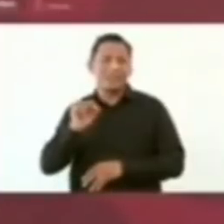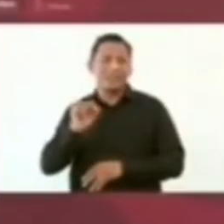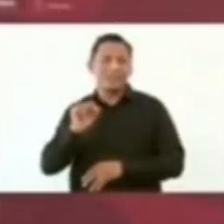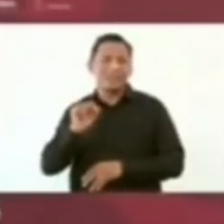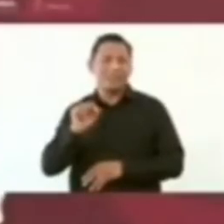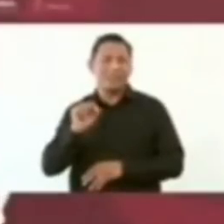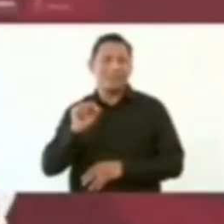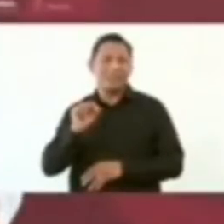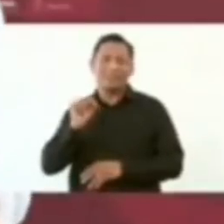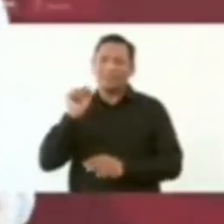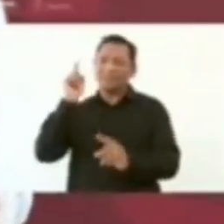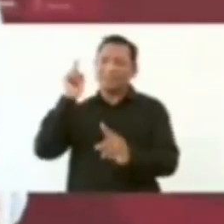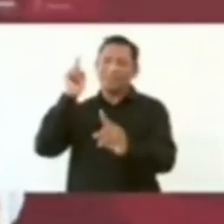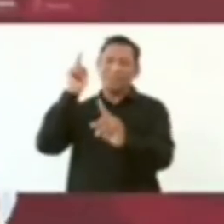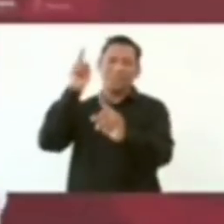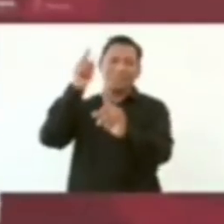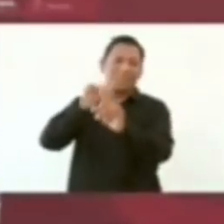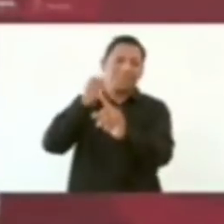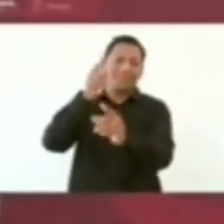pura recta.